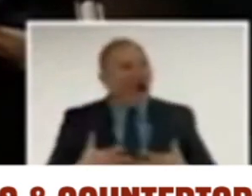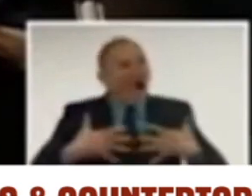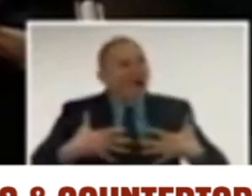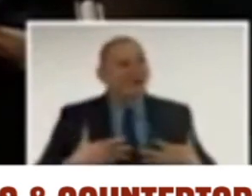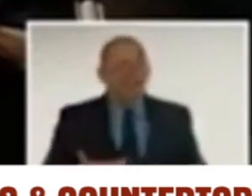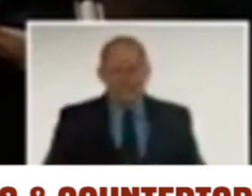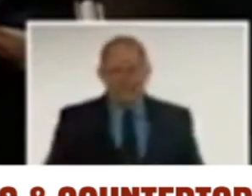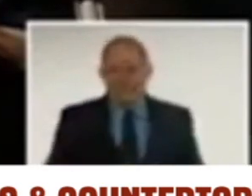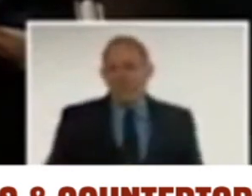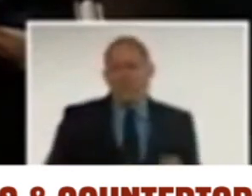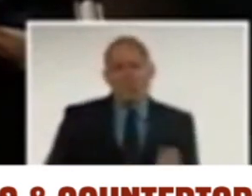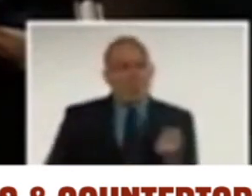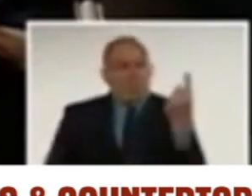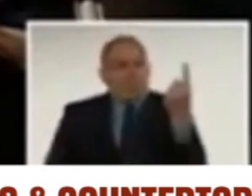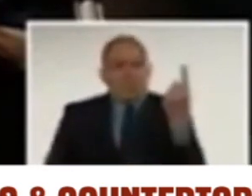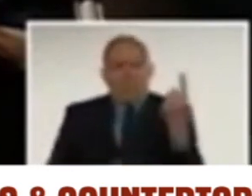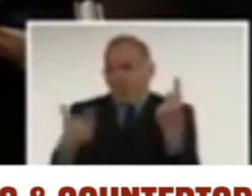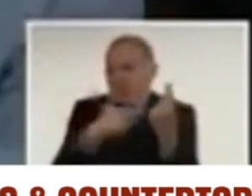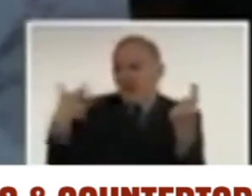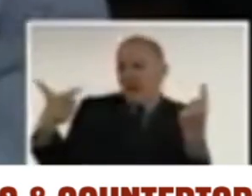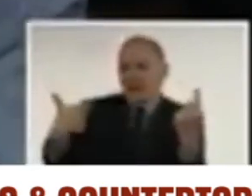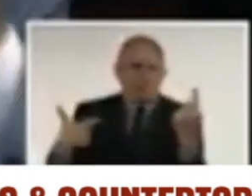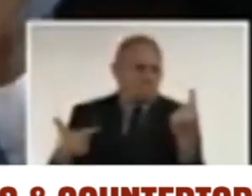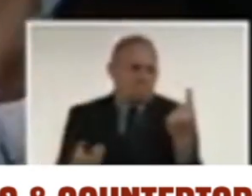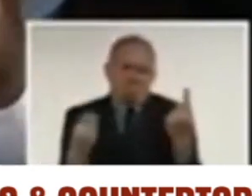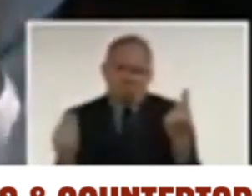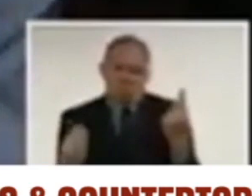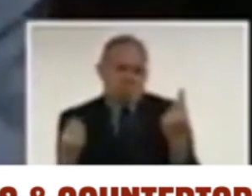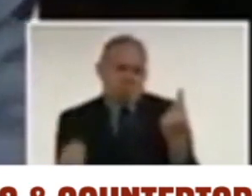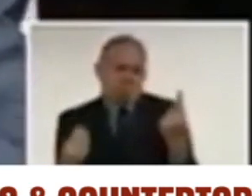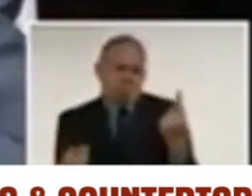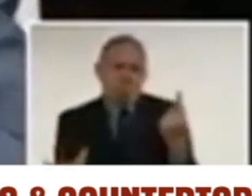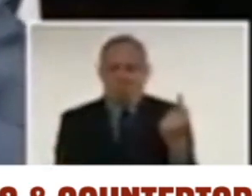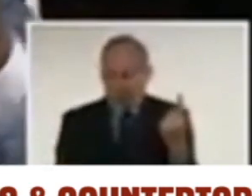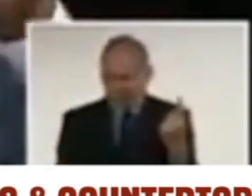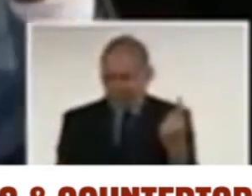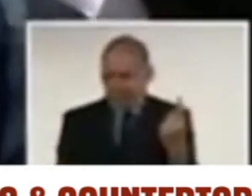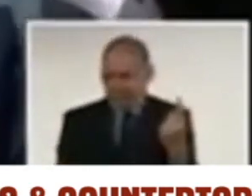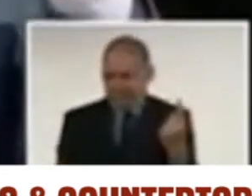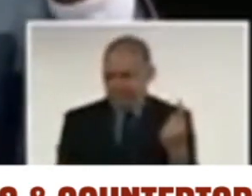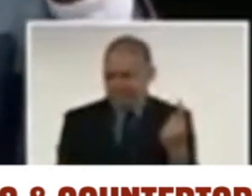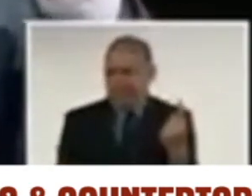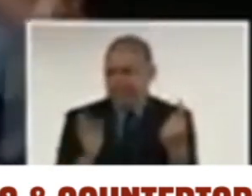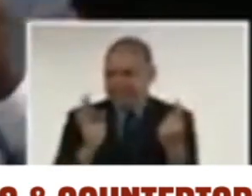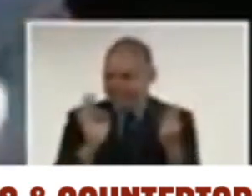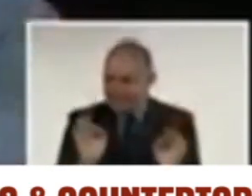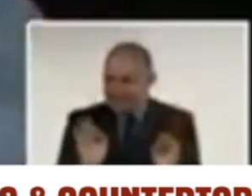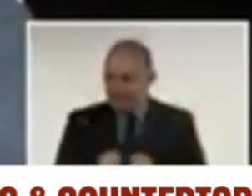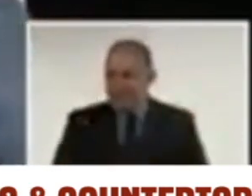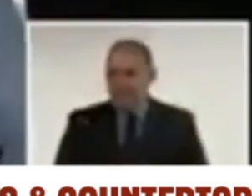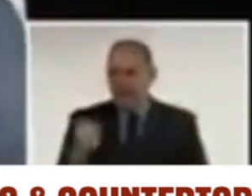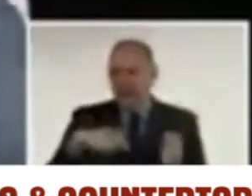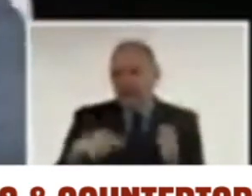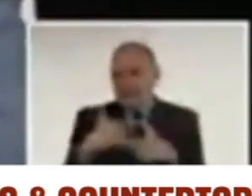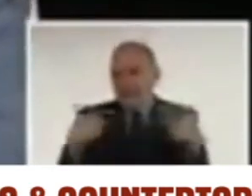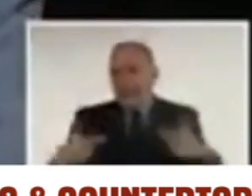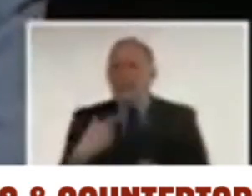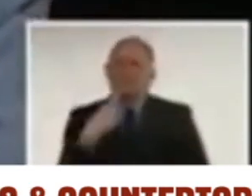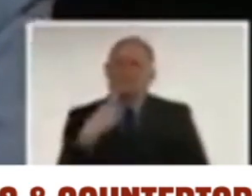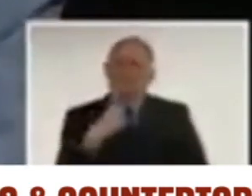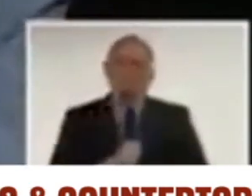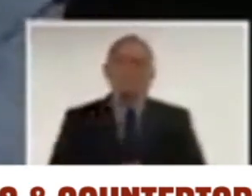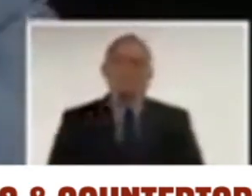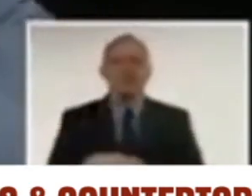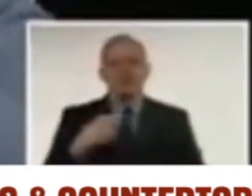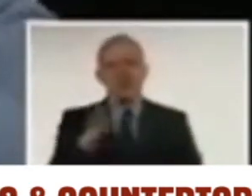buscando promover la patria Sí entonces esa idea donde la patria es simplemente la resistencia donde donde